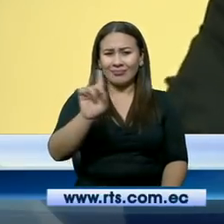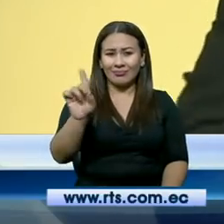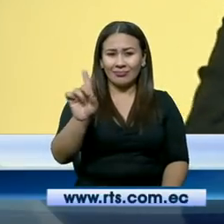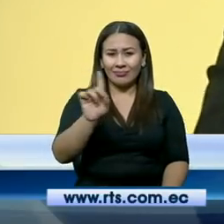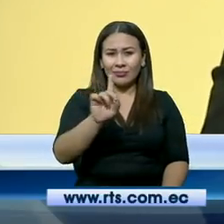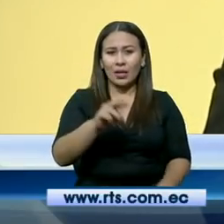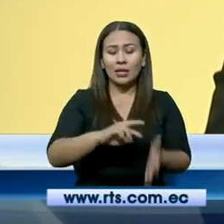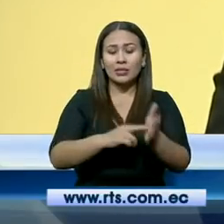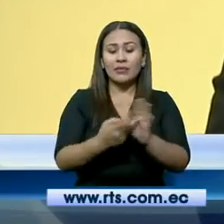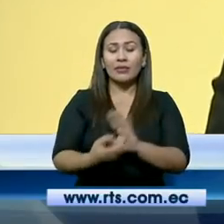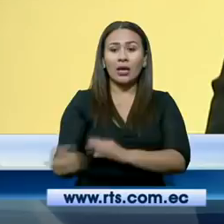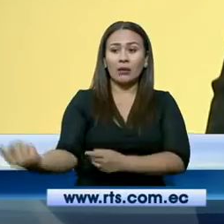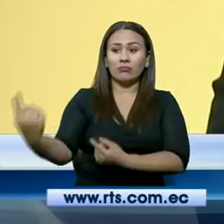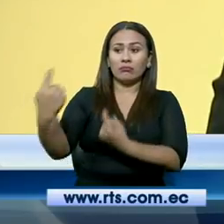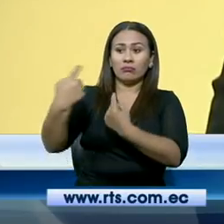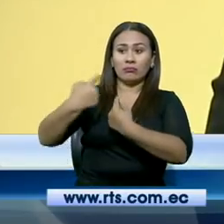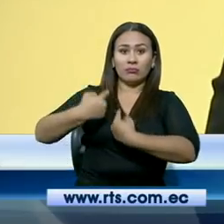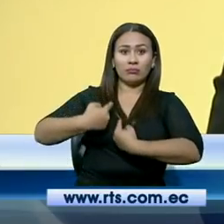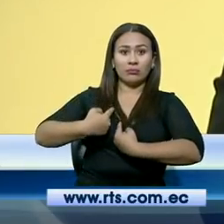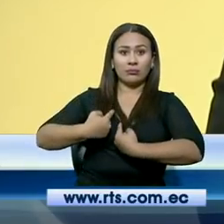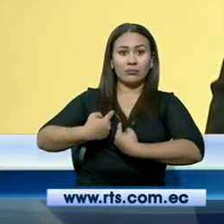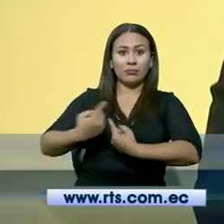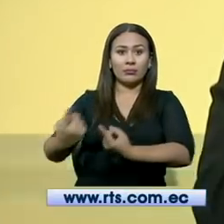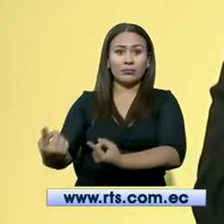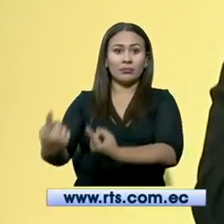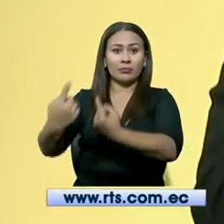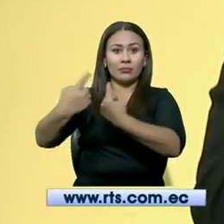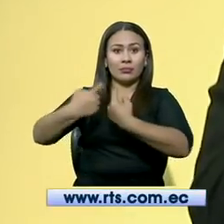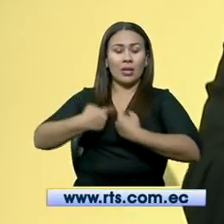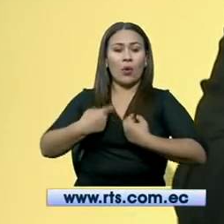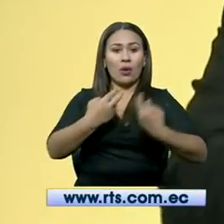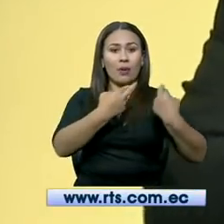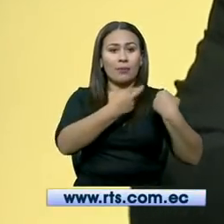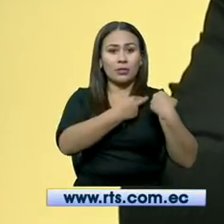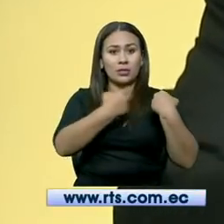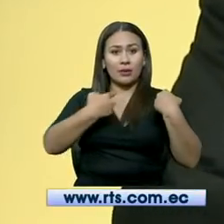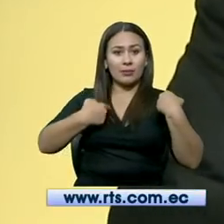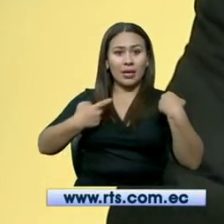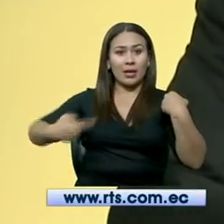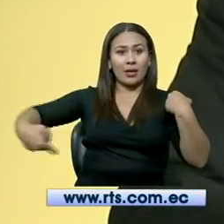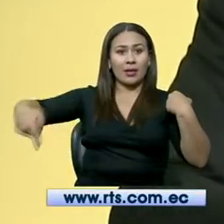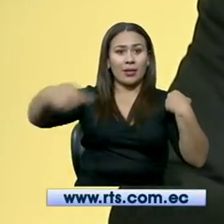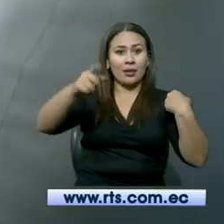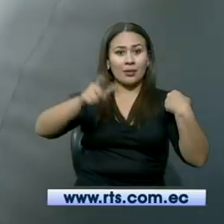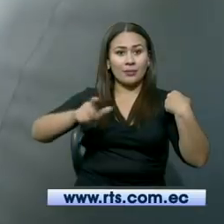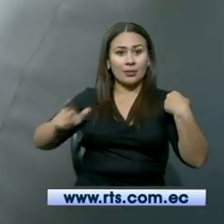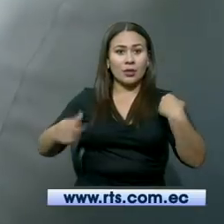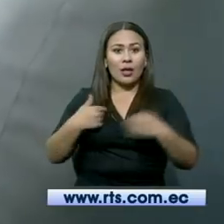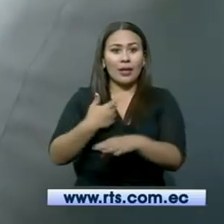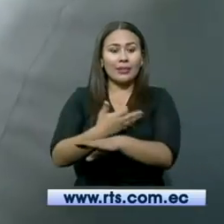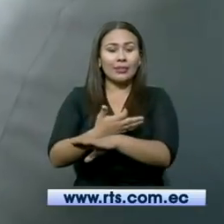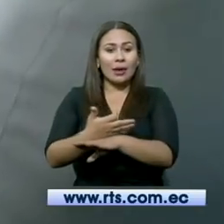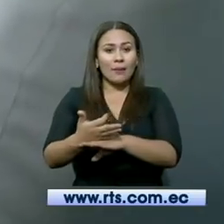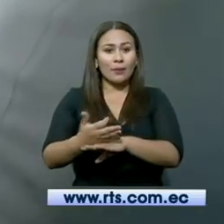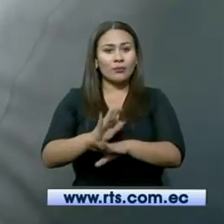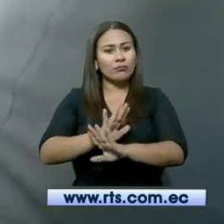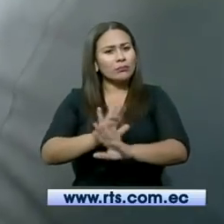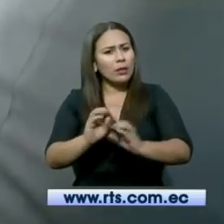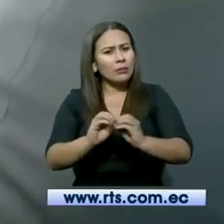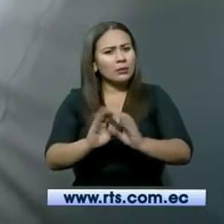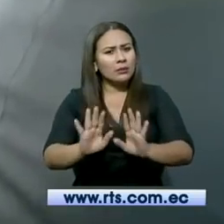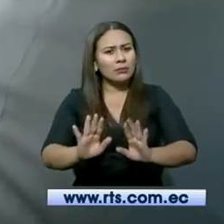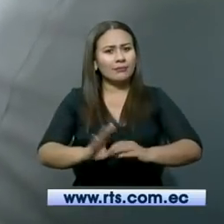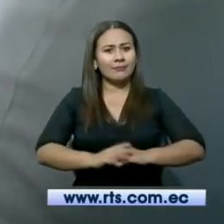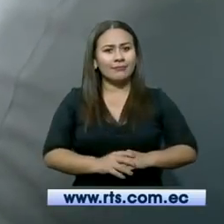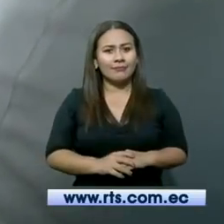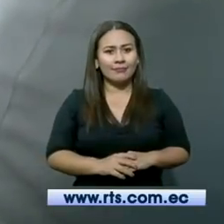un mandato, es un encargo ciudadano por un tiempo determinado. Informó Héctor